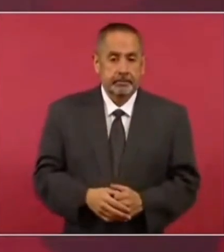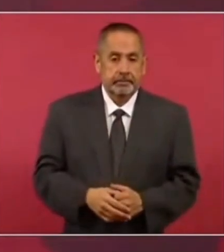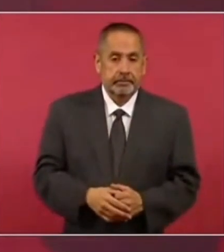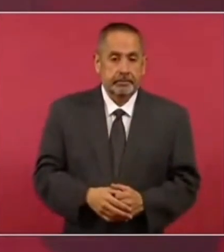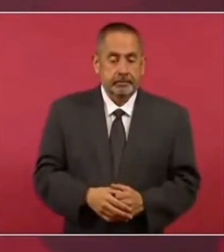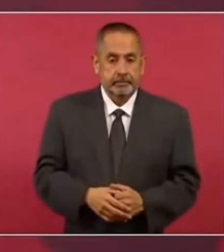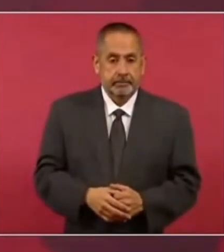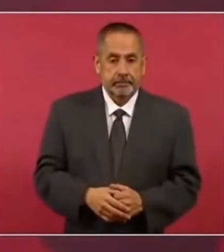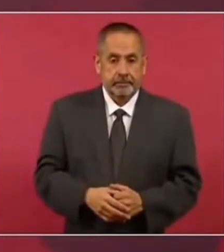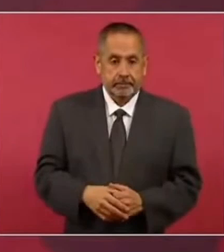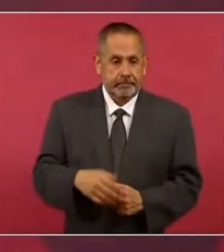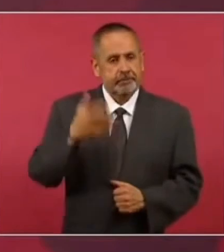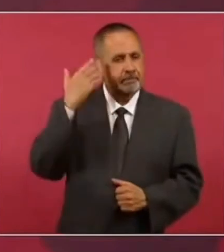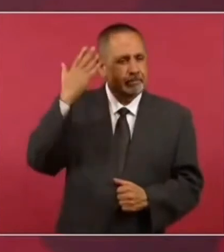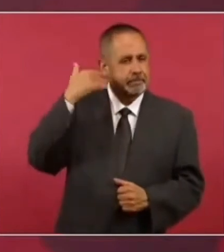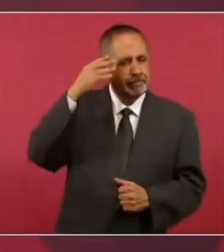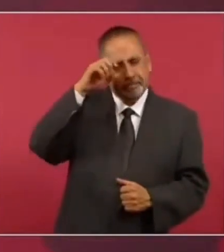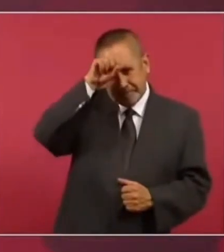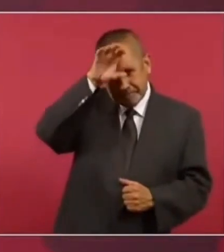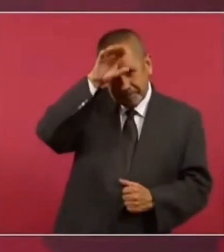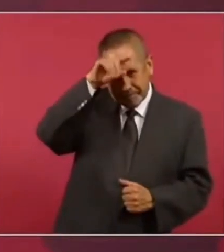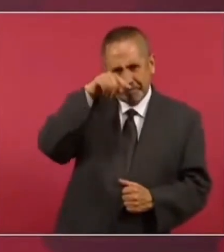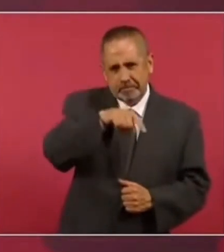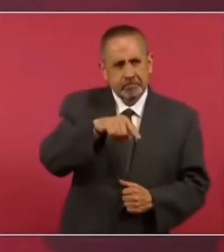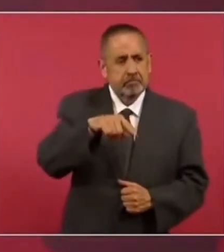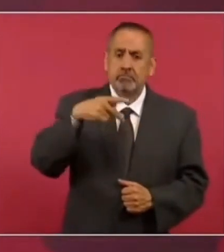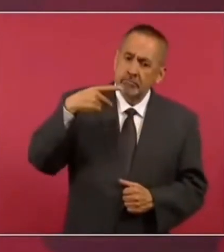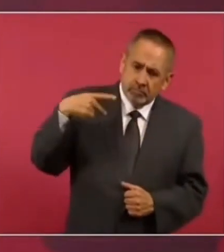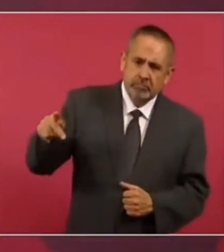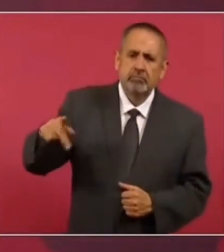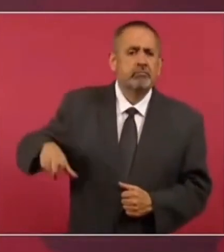Era una minera pública.